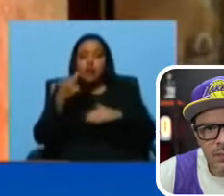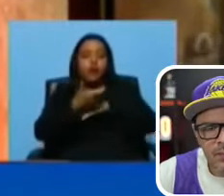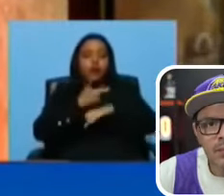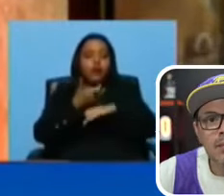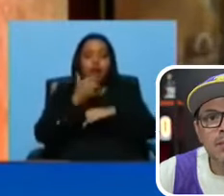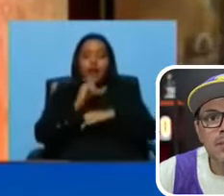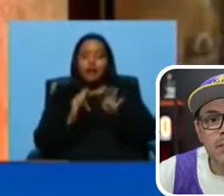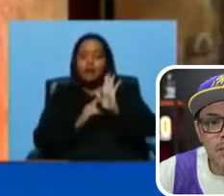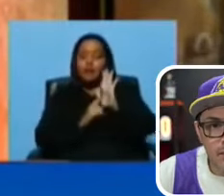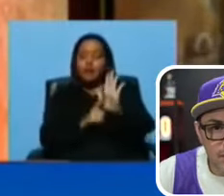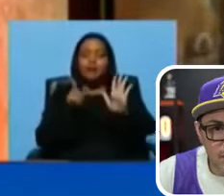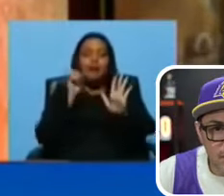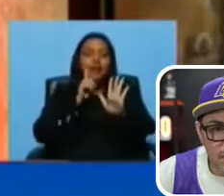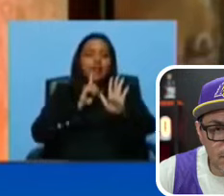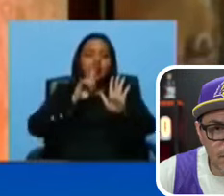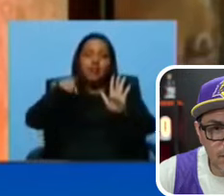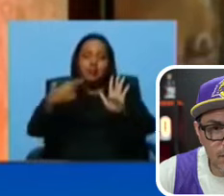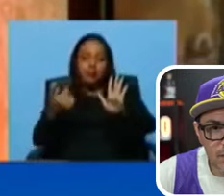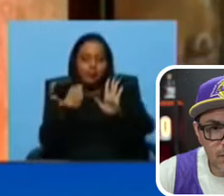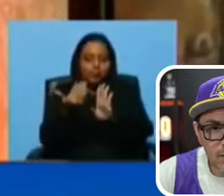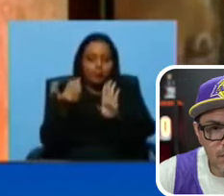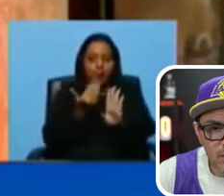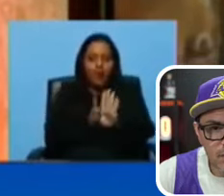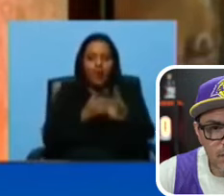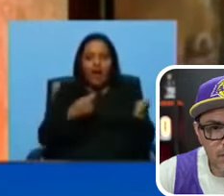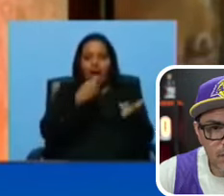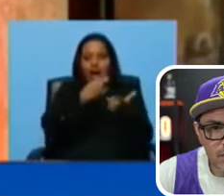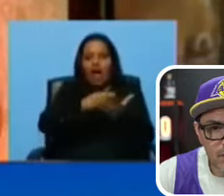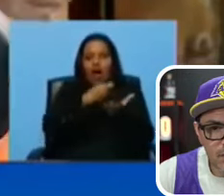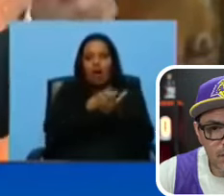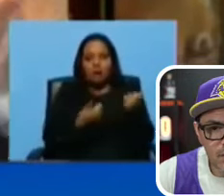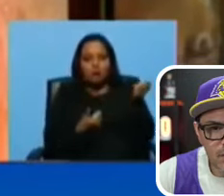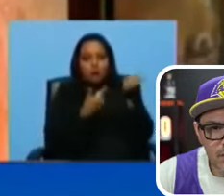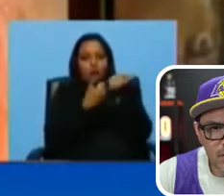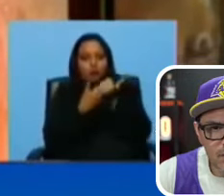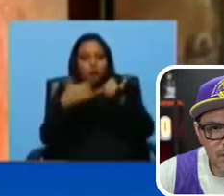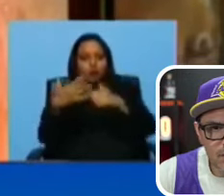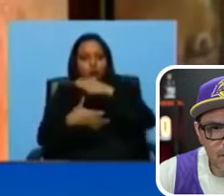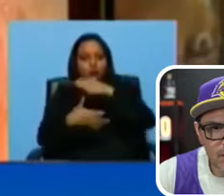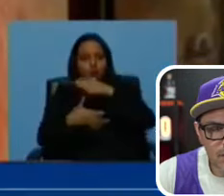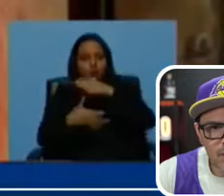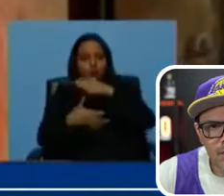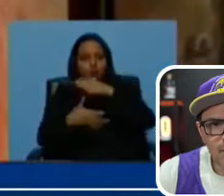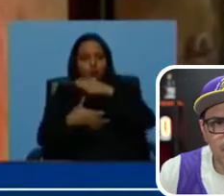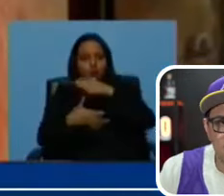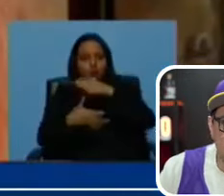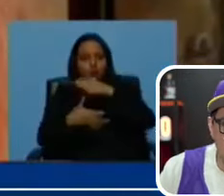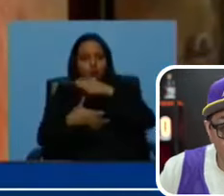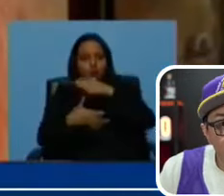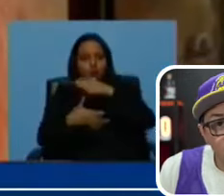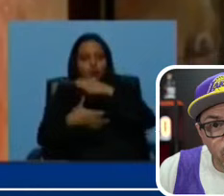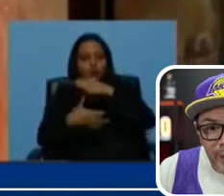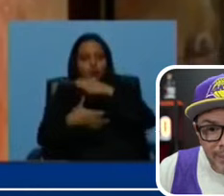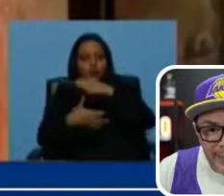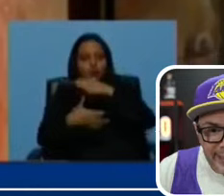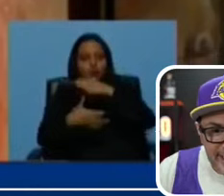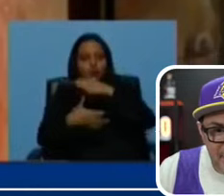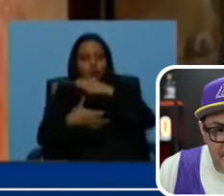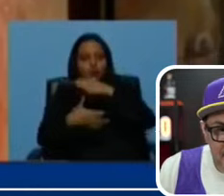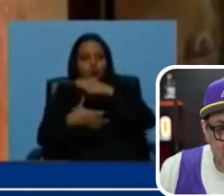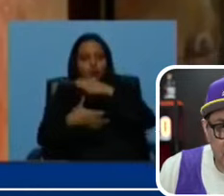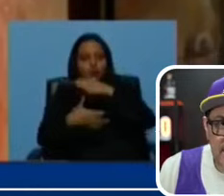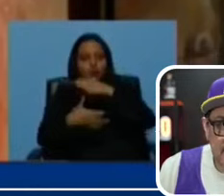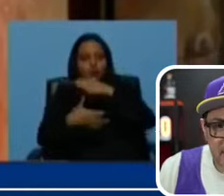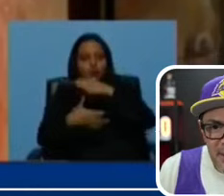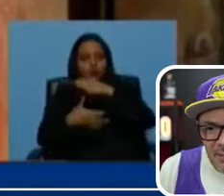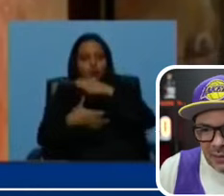la fachada para el financiamiento de acciones terroristas y de acciones como la de los llamados comanditos Bueno ahí tienen